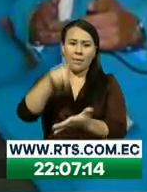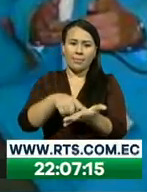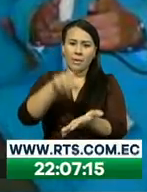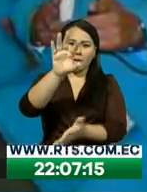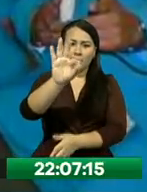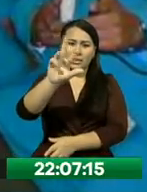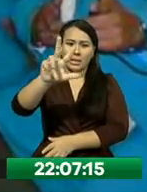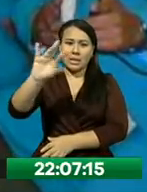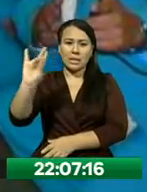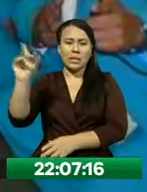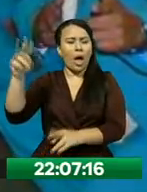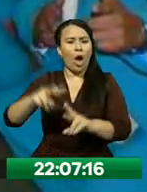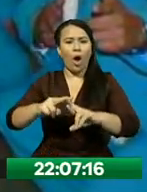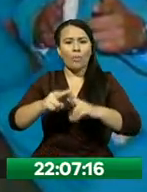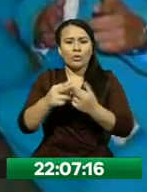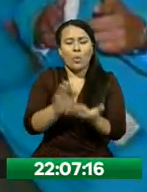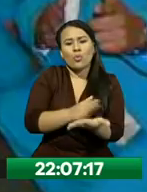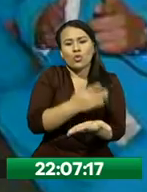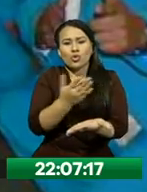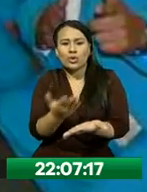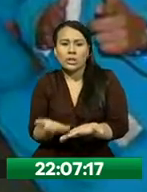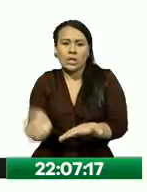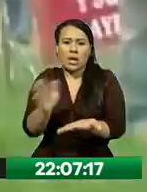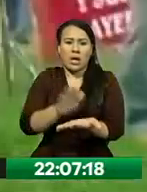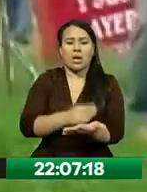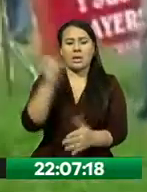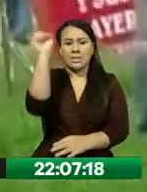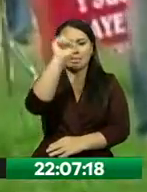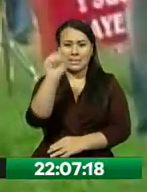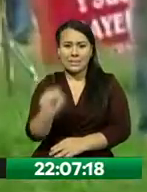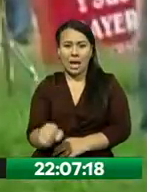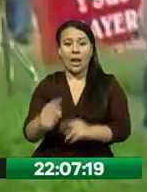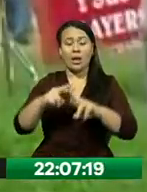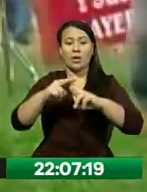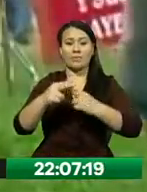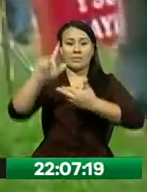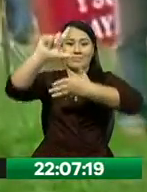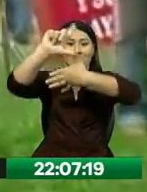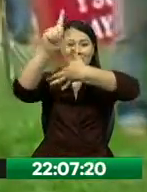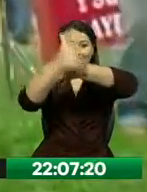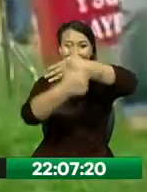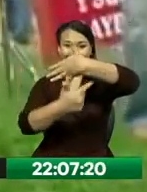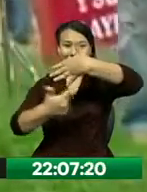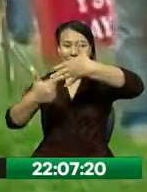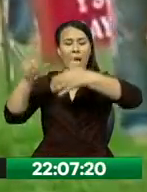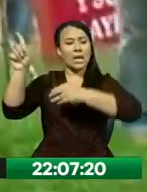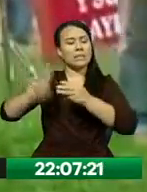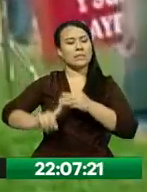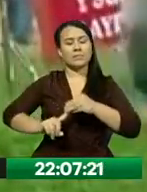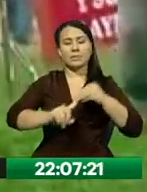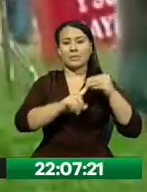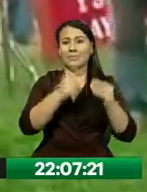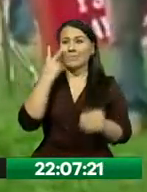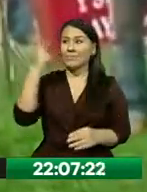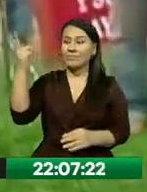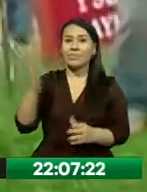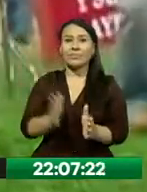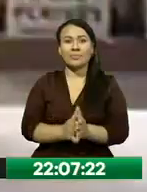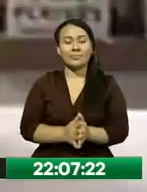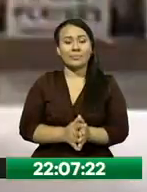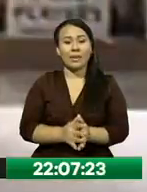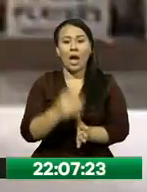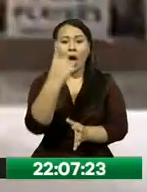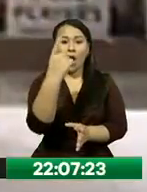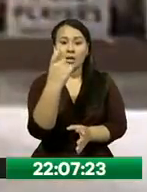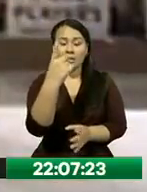el precursor de la cumbia en la región latinoamericana. Quise besarte a Dios y en la iglesia me fui. El 11